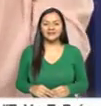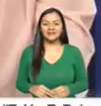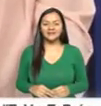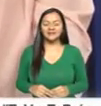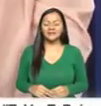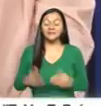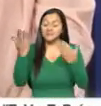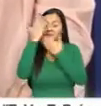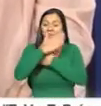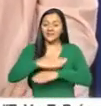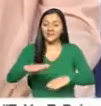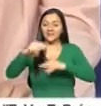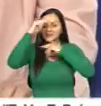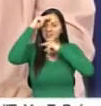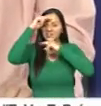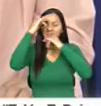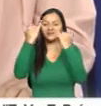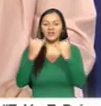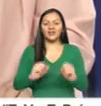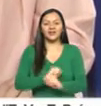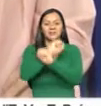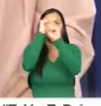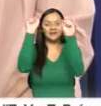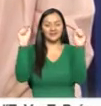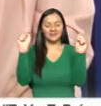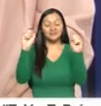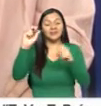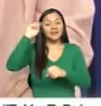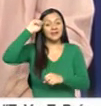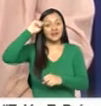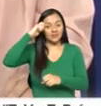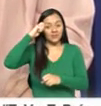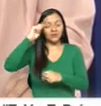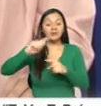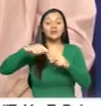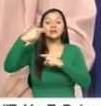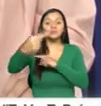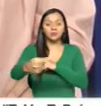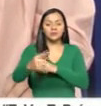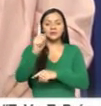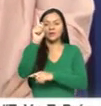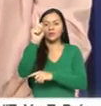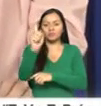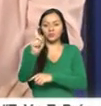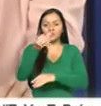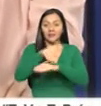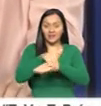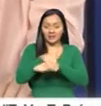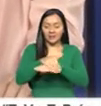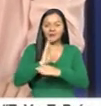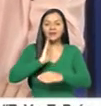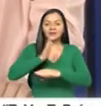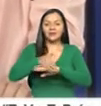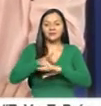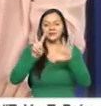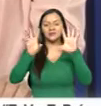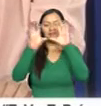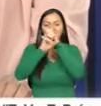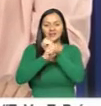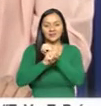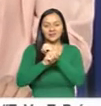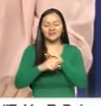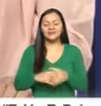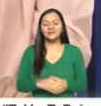De esta manera llegamos al final de este noticiero. Le recordamos que su próxima cita informativa es a la 1 de la tarde junto a